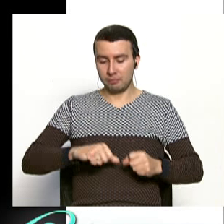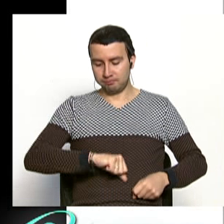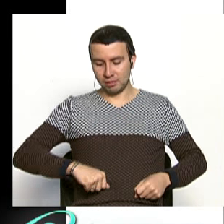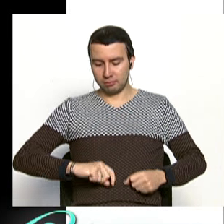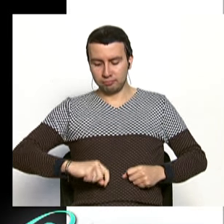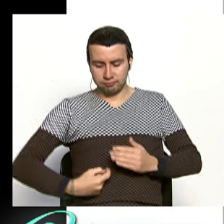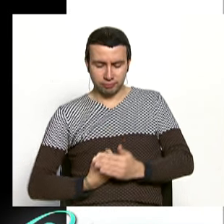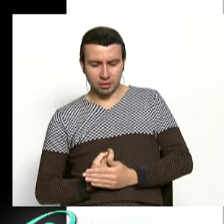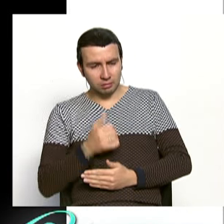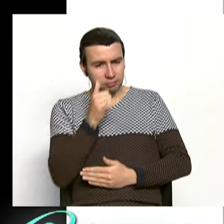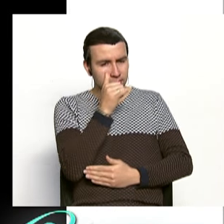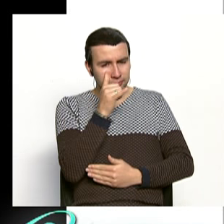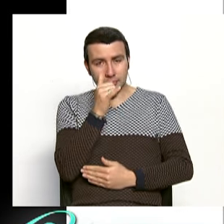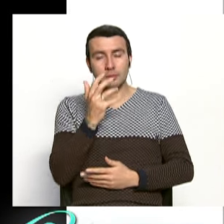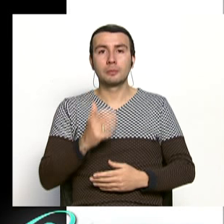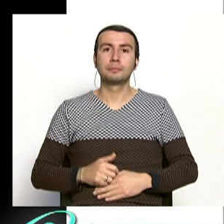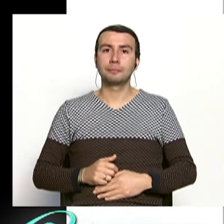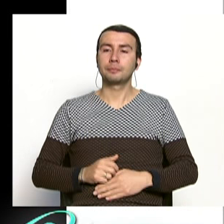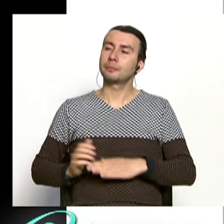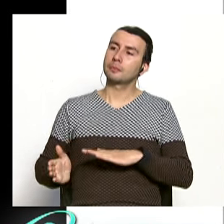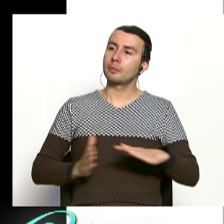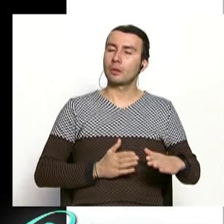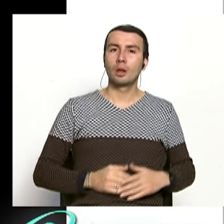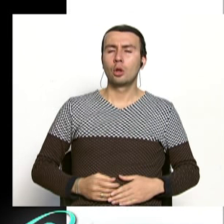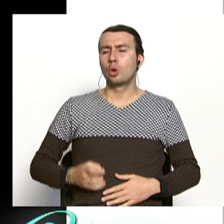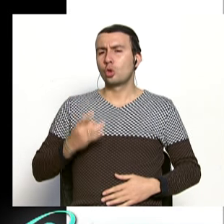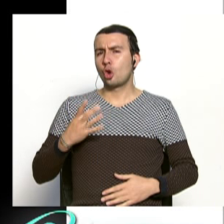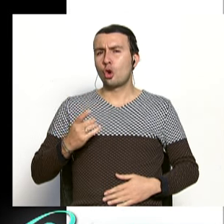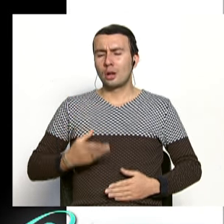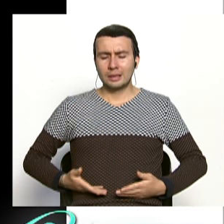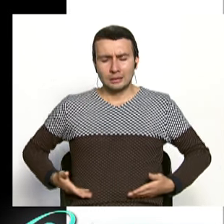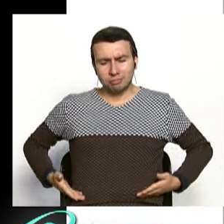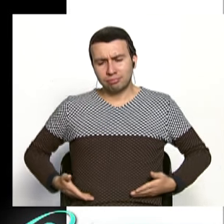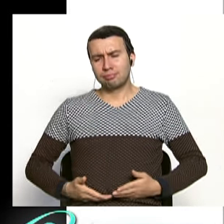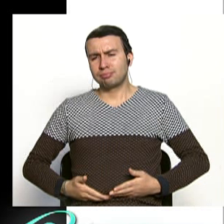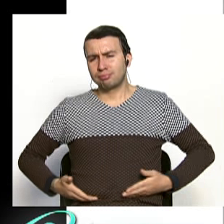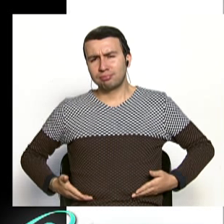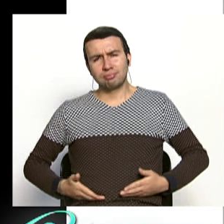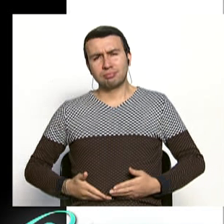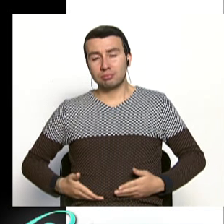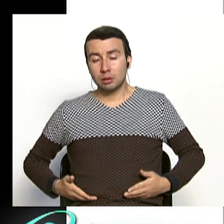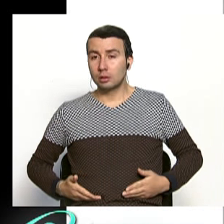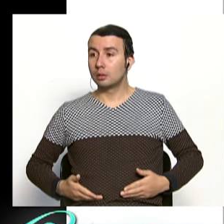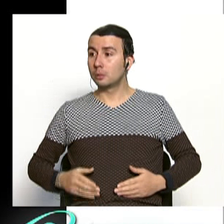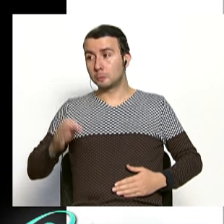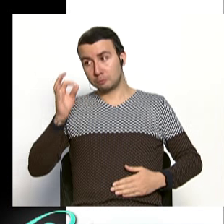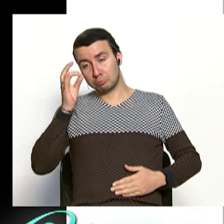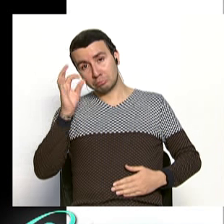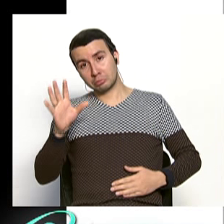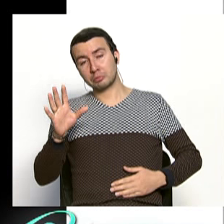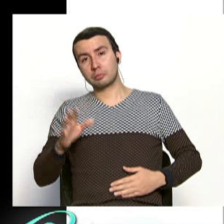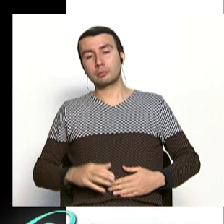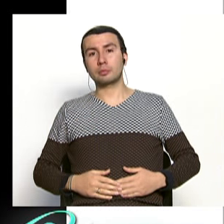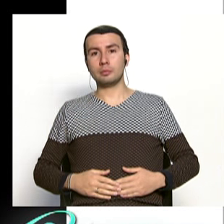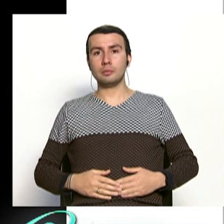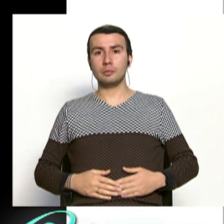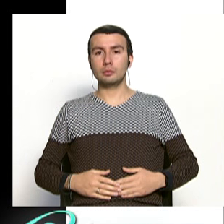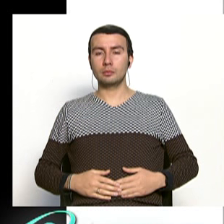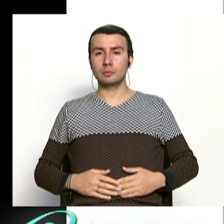hoy puede un dolor pélvico que va está ubicado digamos a nivel